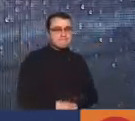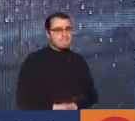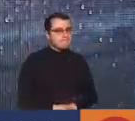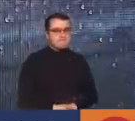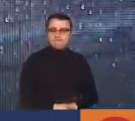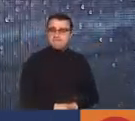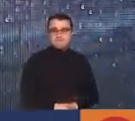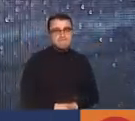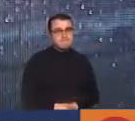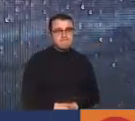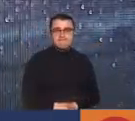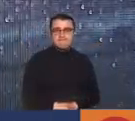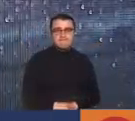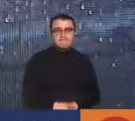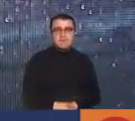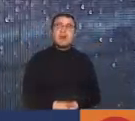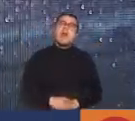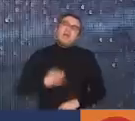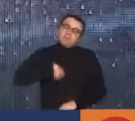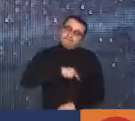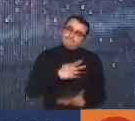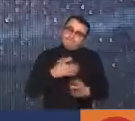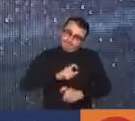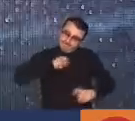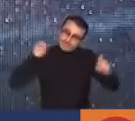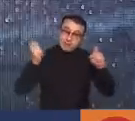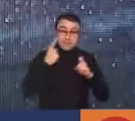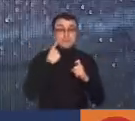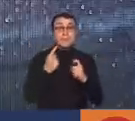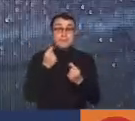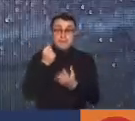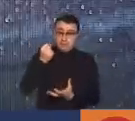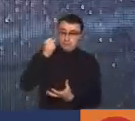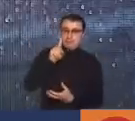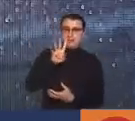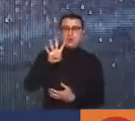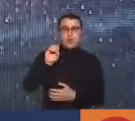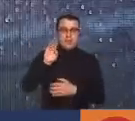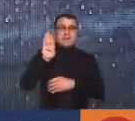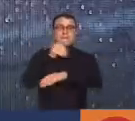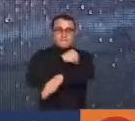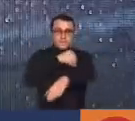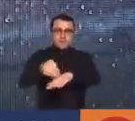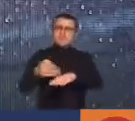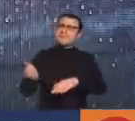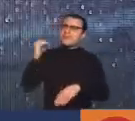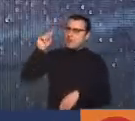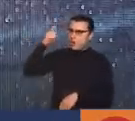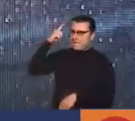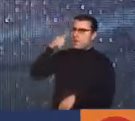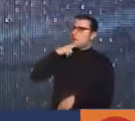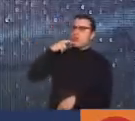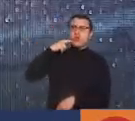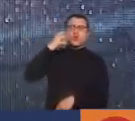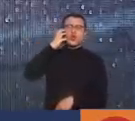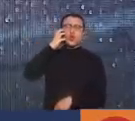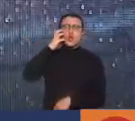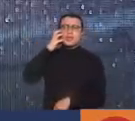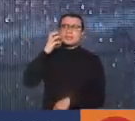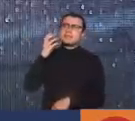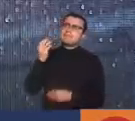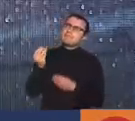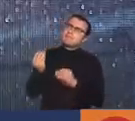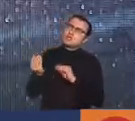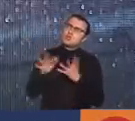billones que se entregan en créditos, más o menos en el gobierno de Duque se entregaban unos 12, menos del